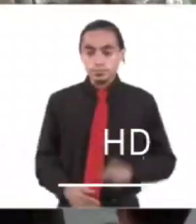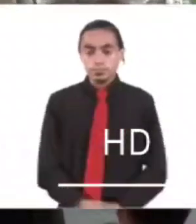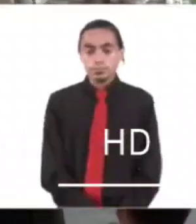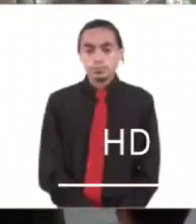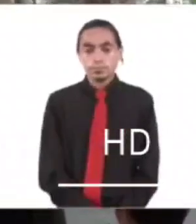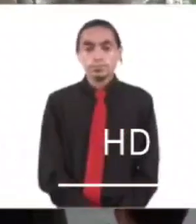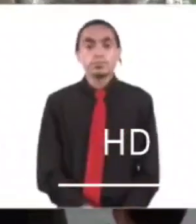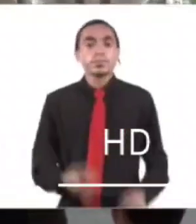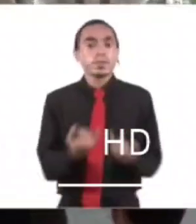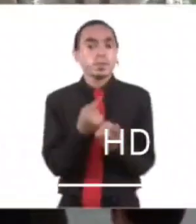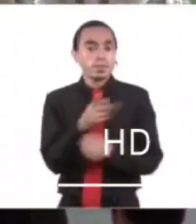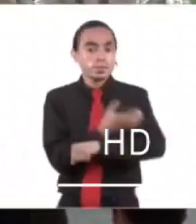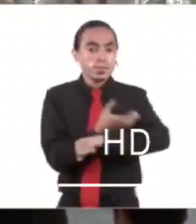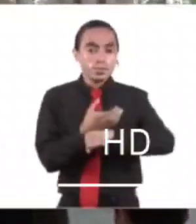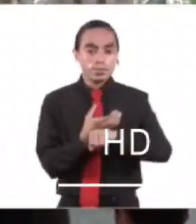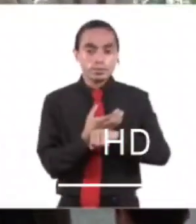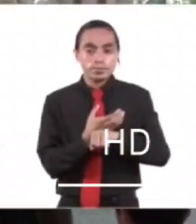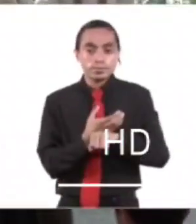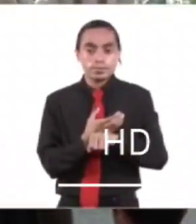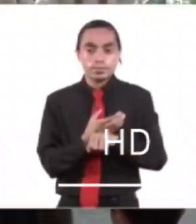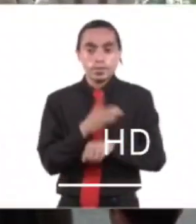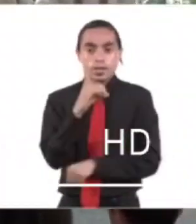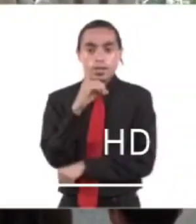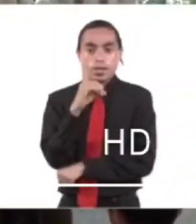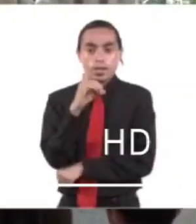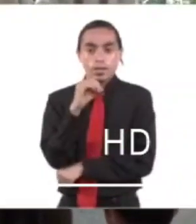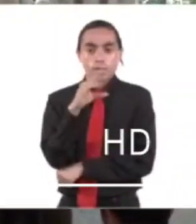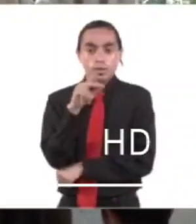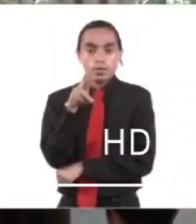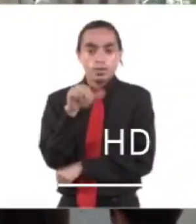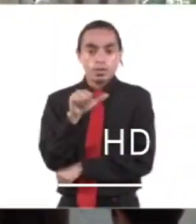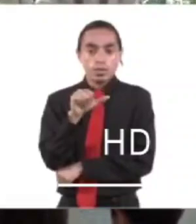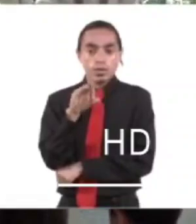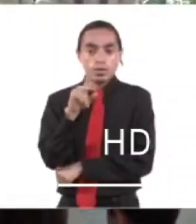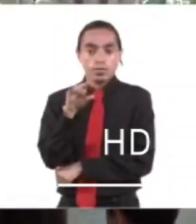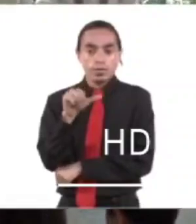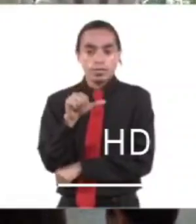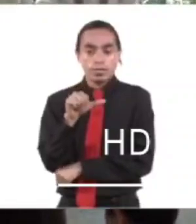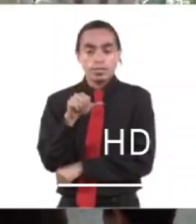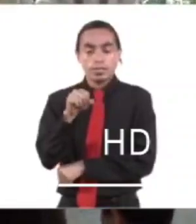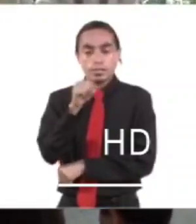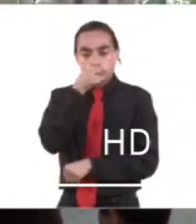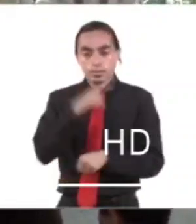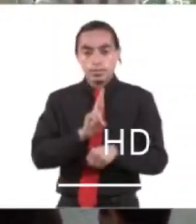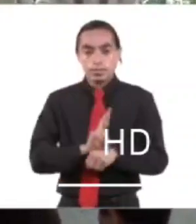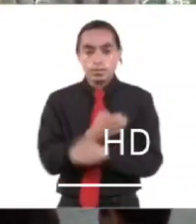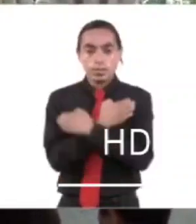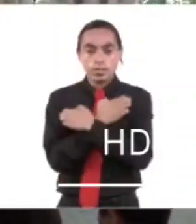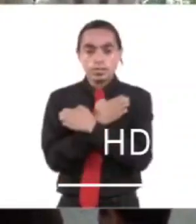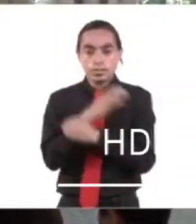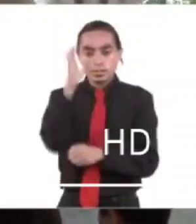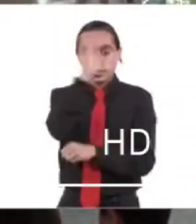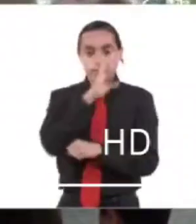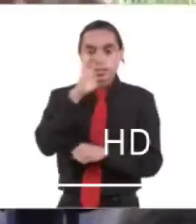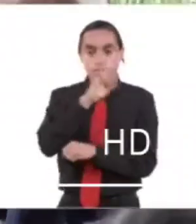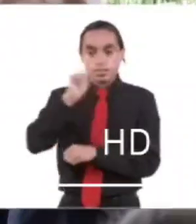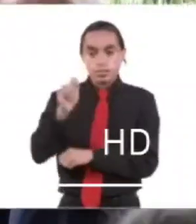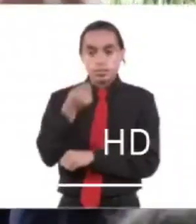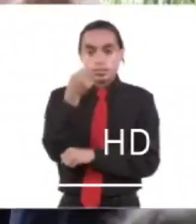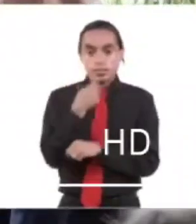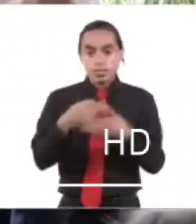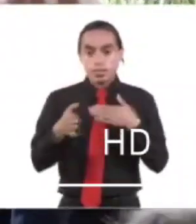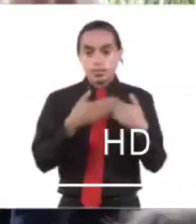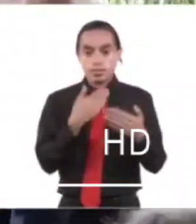Nos acompaña la doctora Ofelia Angulo Guerrero, secretaria de Educación, Ciencia, Tecnología e Innovación de la Ciudad de